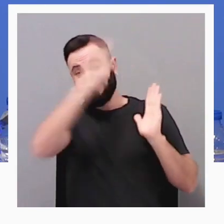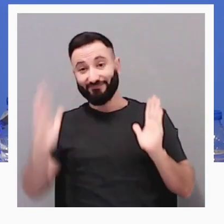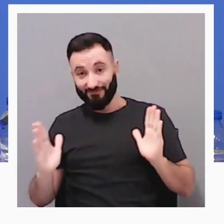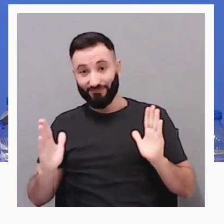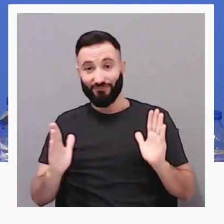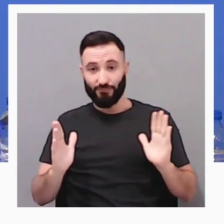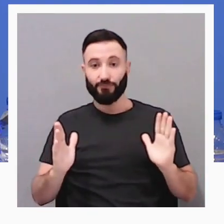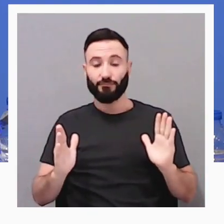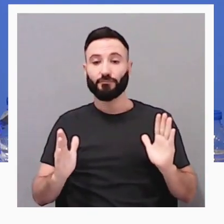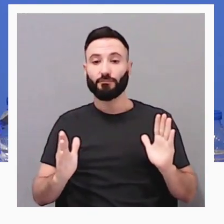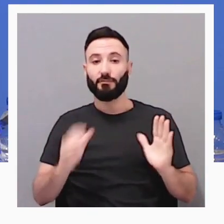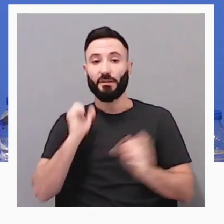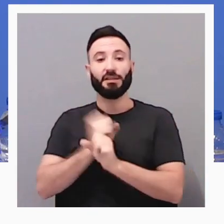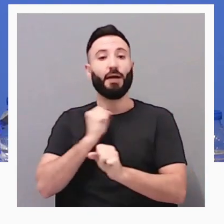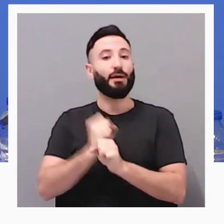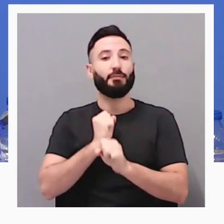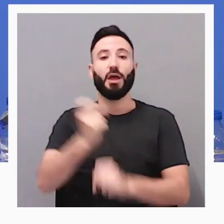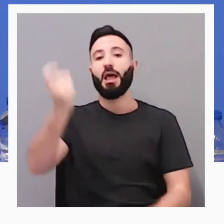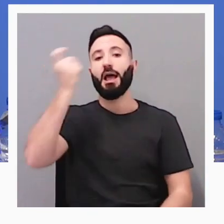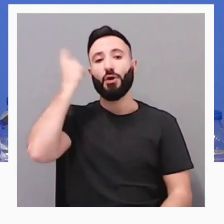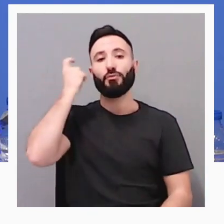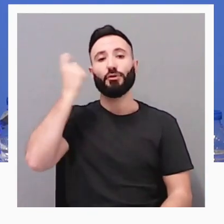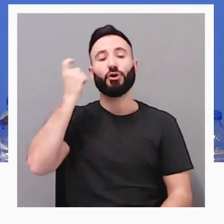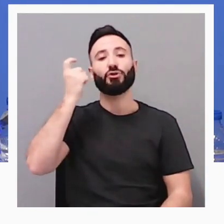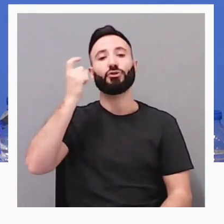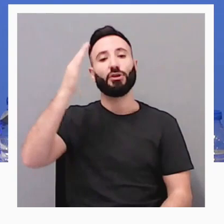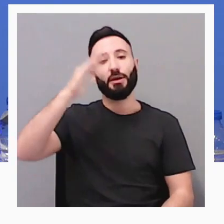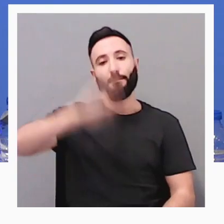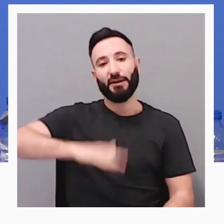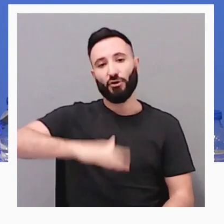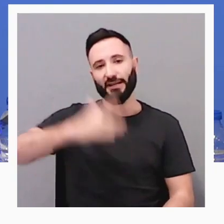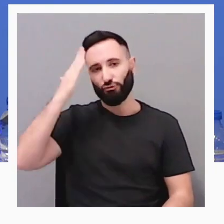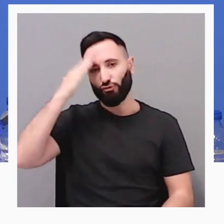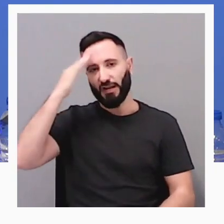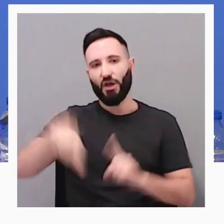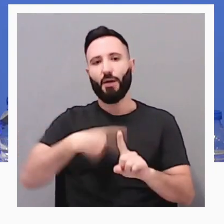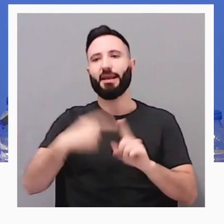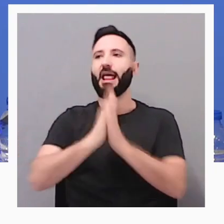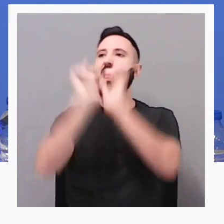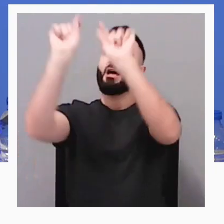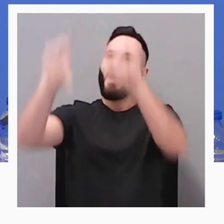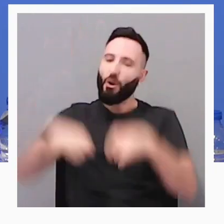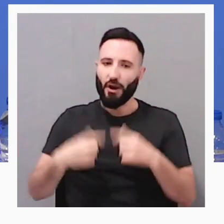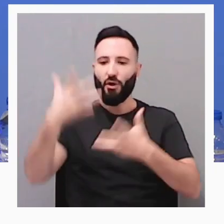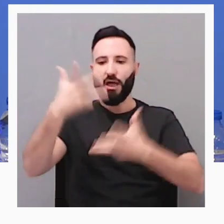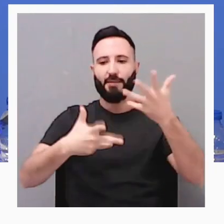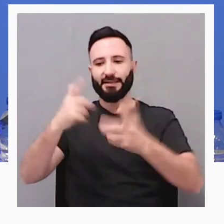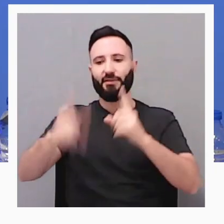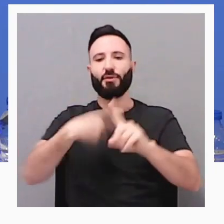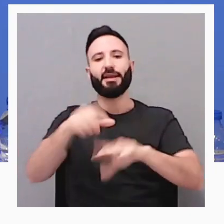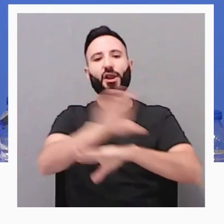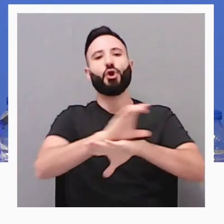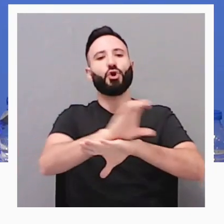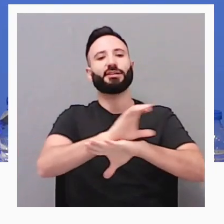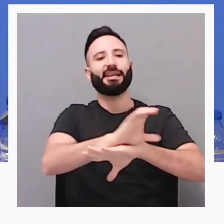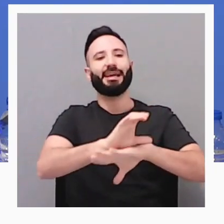con alumnos menores tutelados, con una serie de acuerdos que hemos hecho con la Administración y con la Consejería